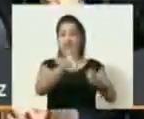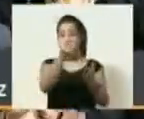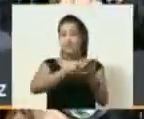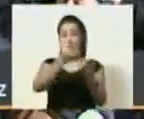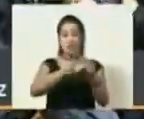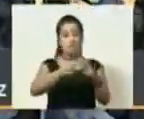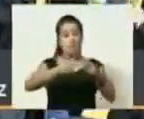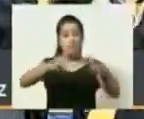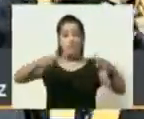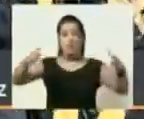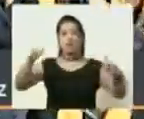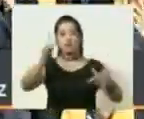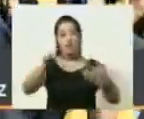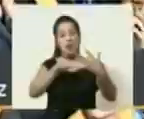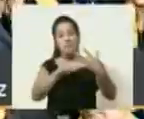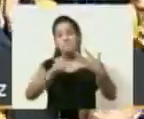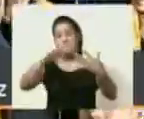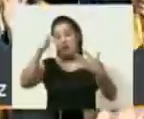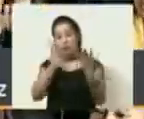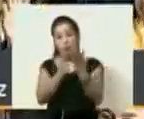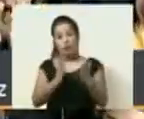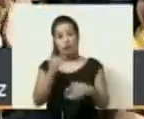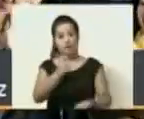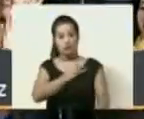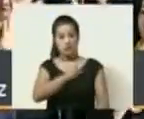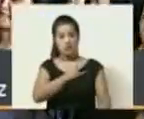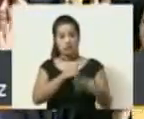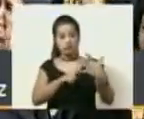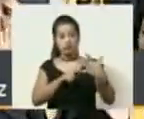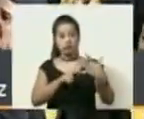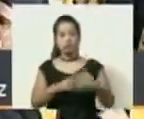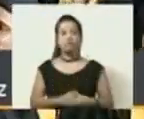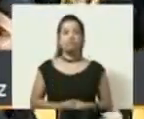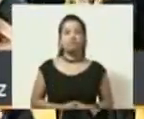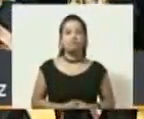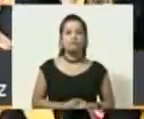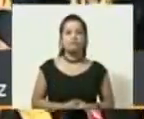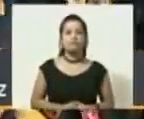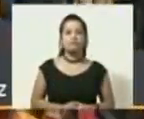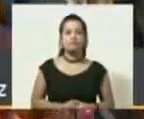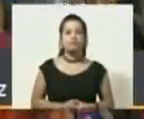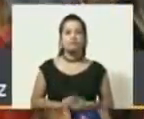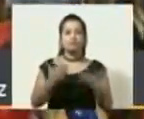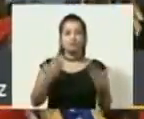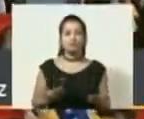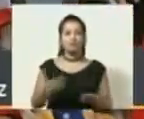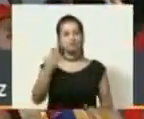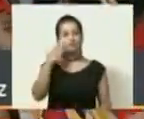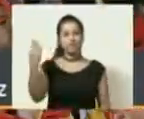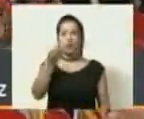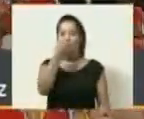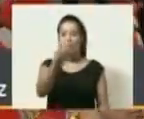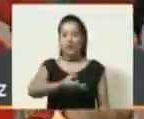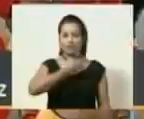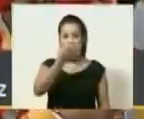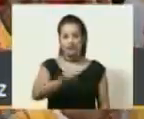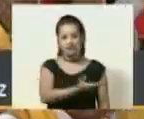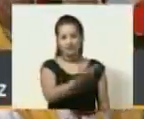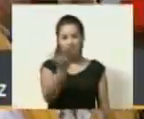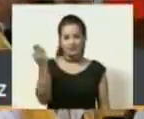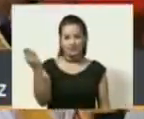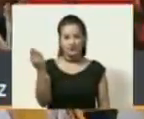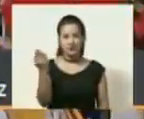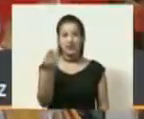mundo y también el segundo del continente. Tengan todas y todos muy buenas tardes.